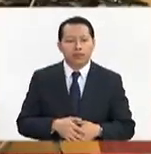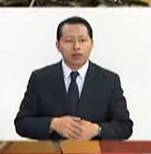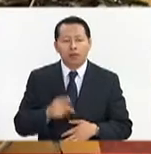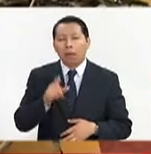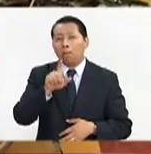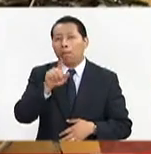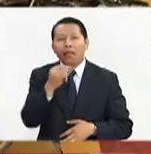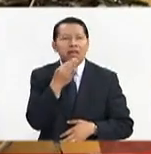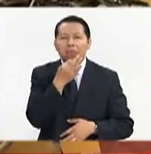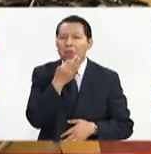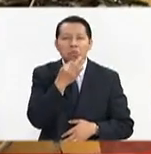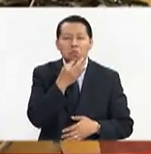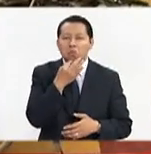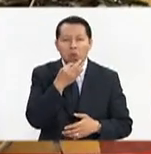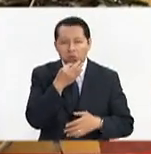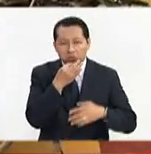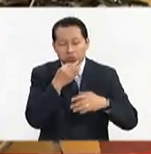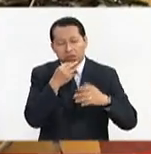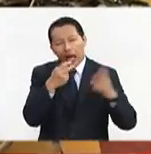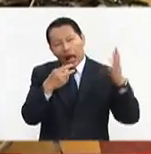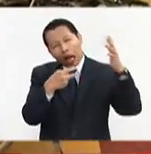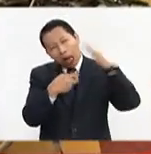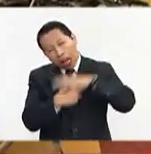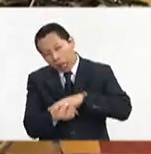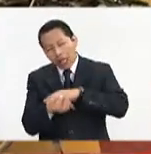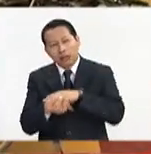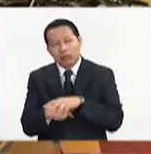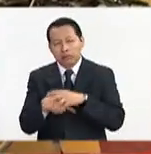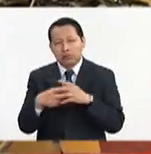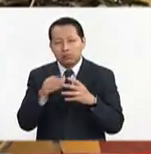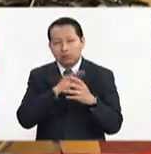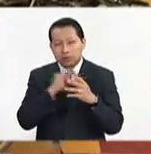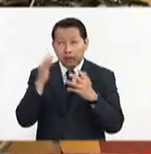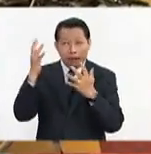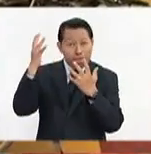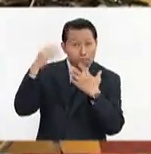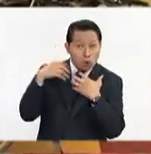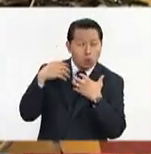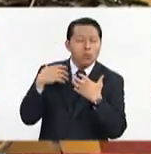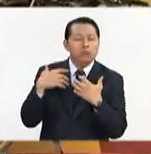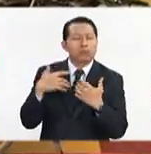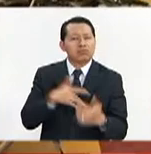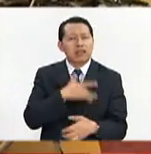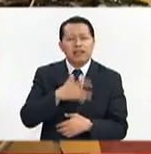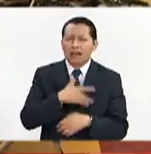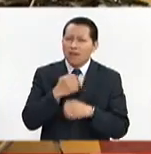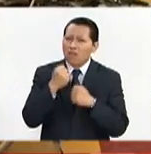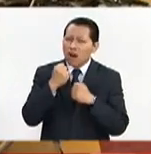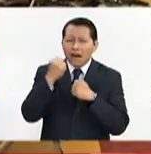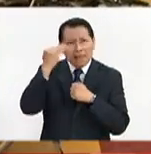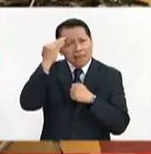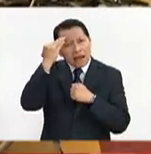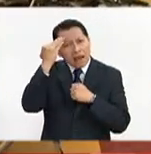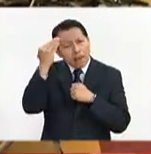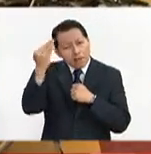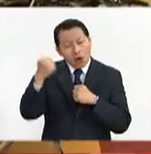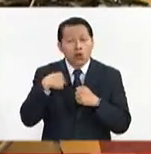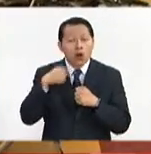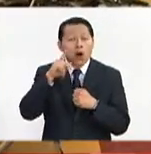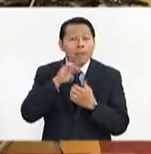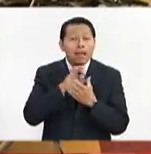20 minutos que estuvimos abajo, se nos hicieron siglos. Y yo tratando de reanimar a mi